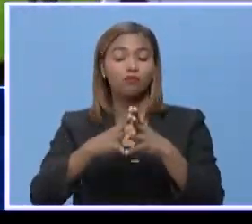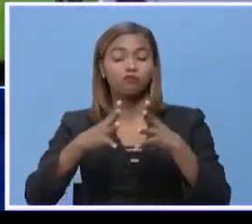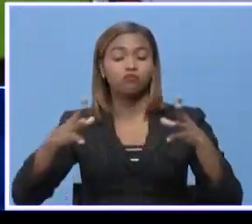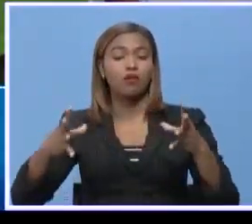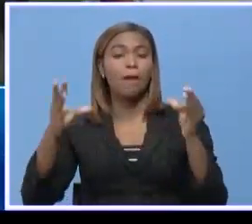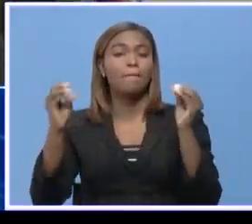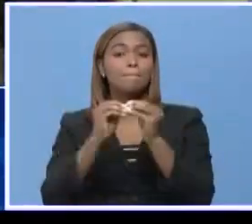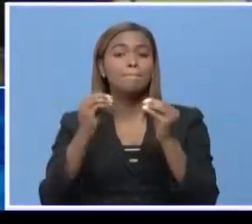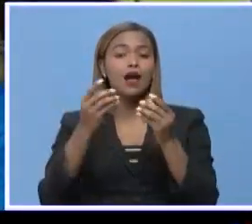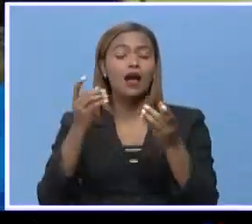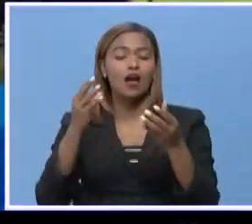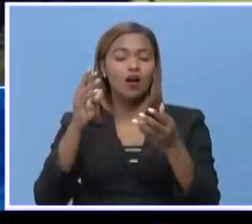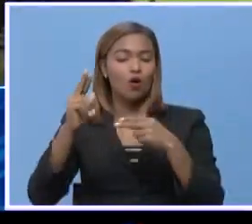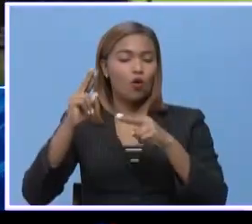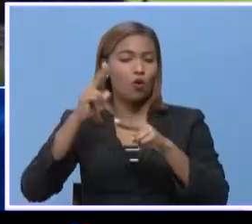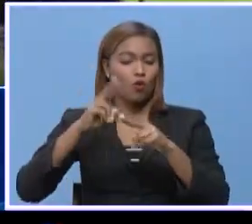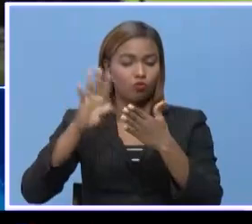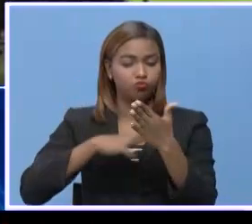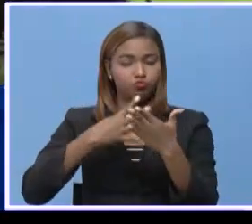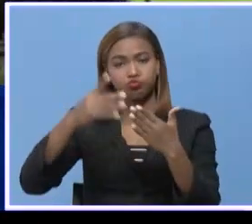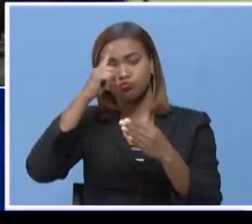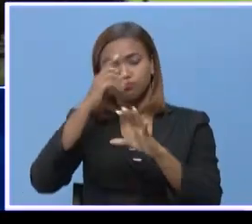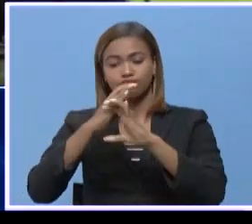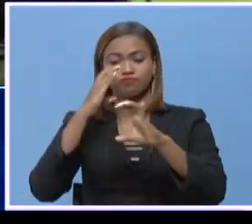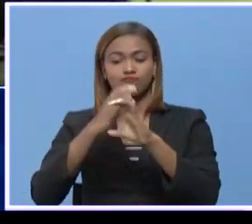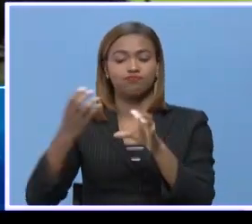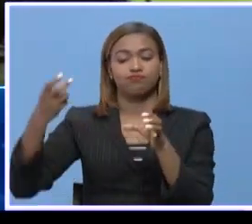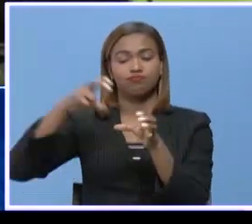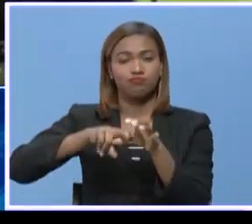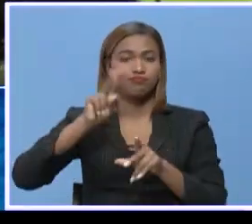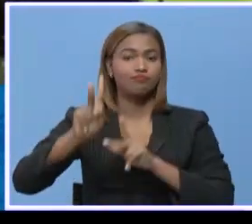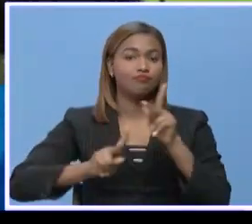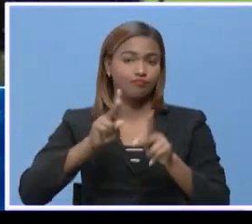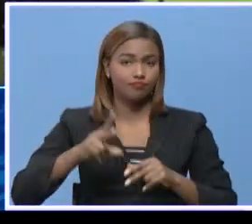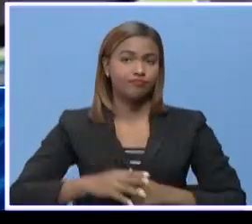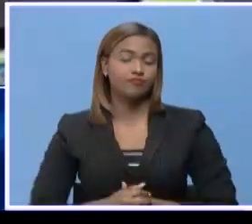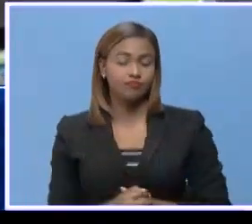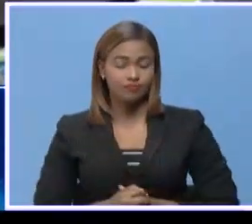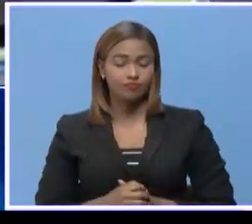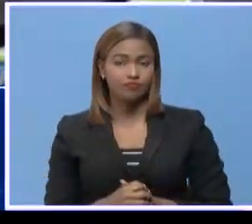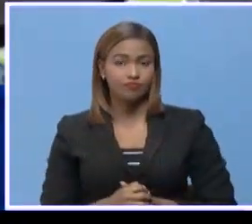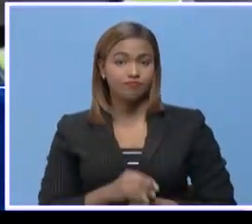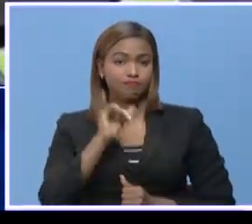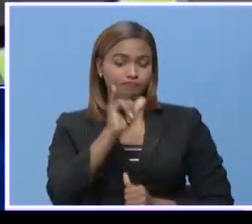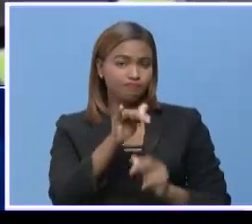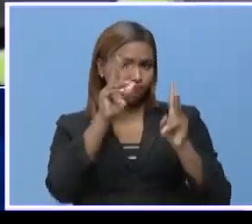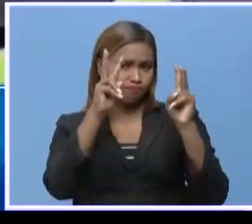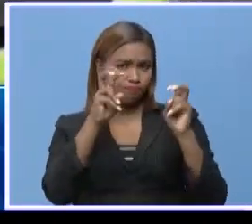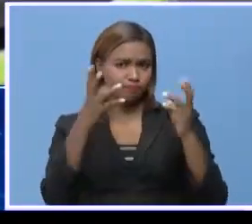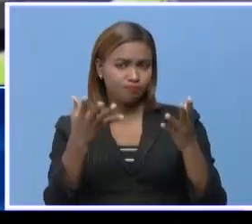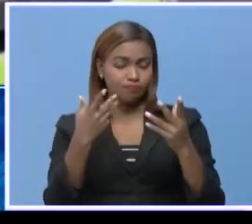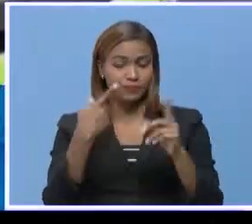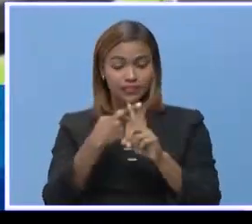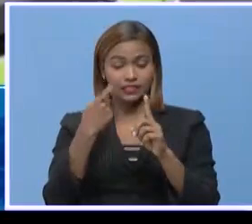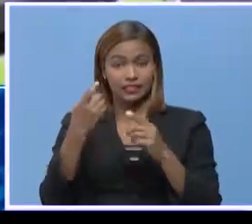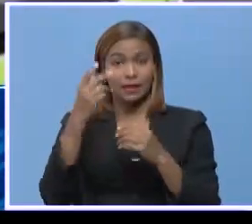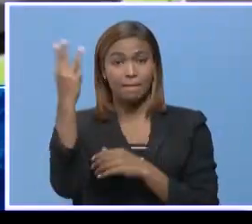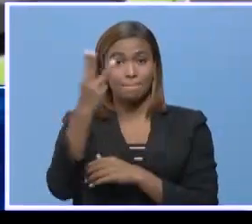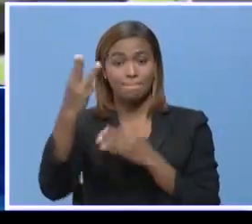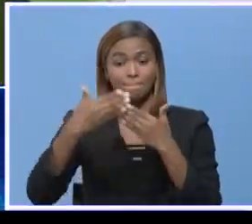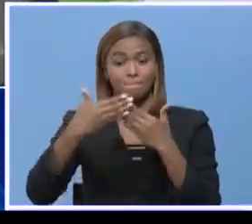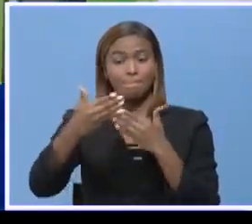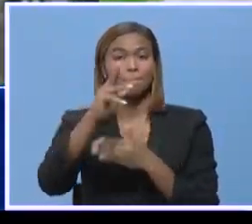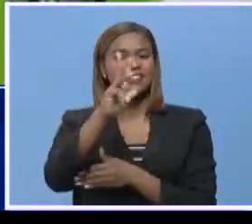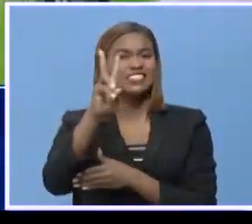el horario en el servicio de transporte público de pasajeros. En este aspecto, desde el miércoles 27